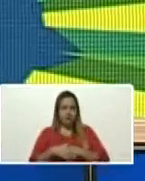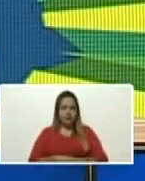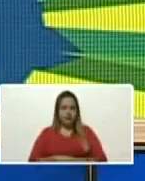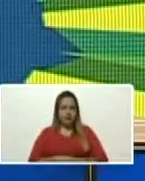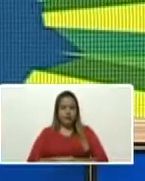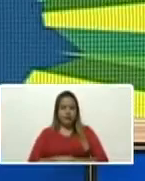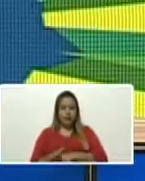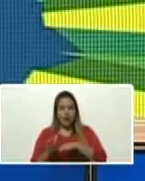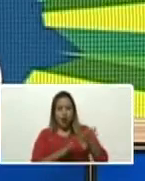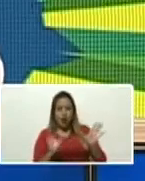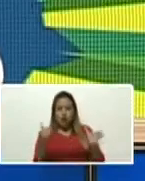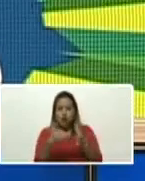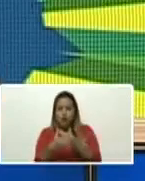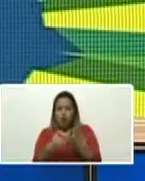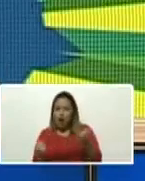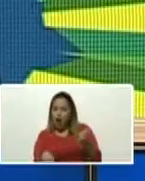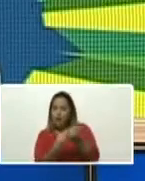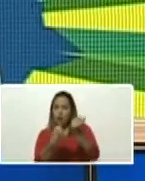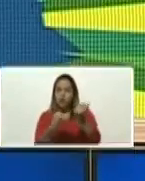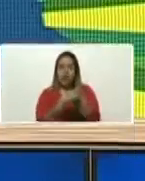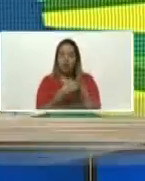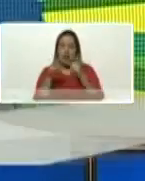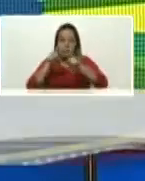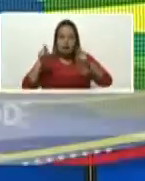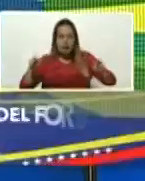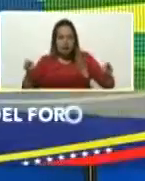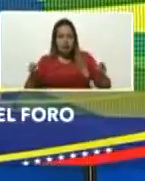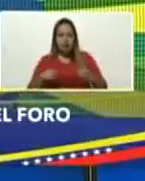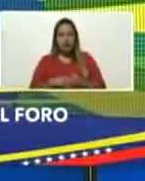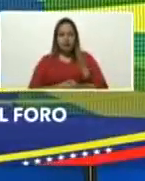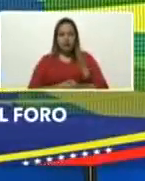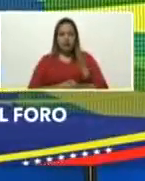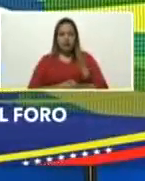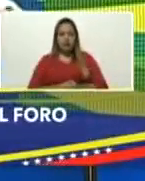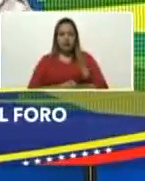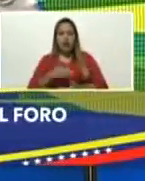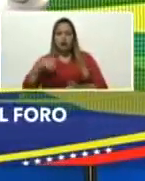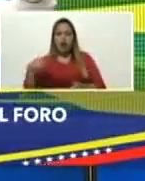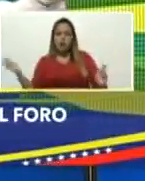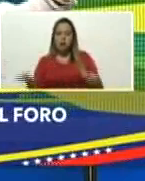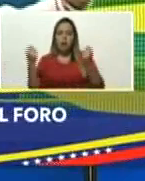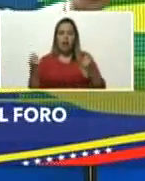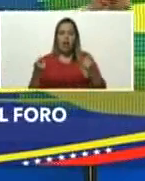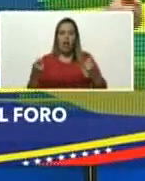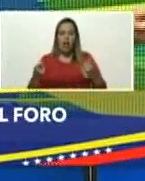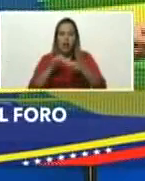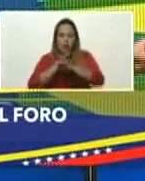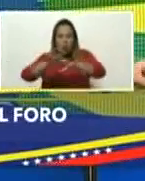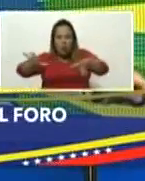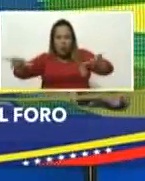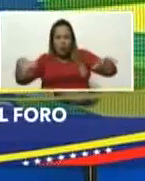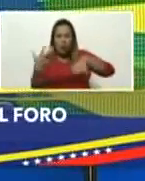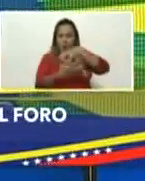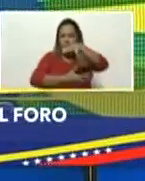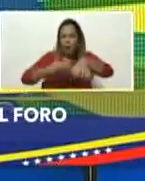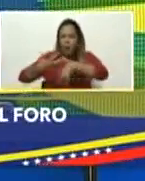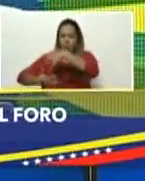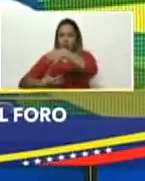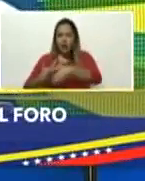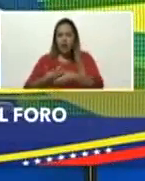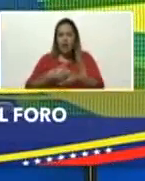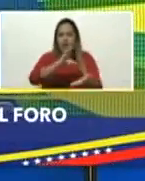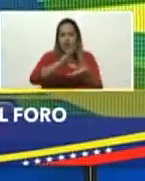grupos financiados, entrenados y preparados para propagar la violencia en las principales ciudades